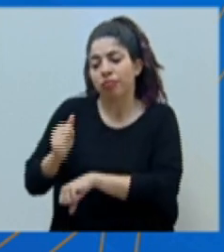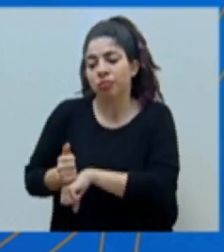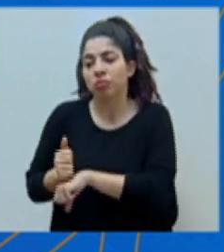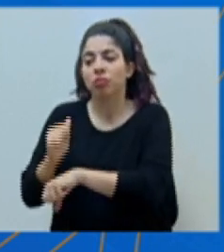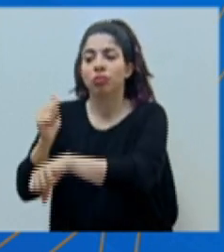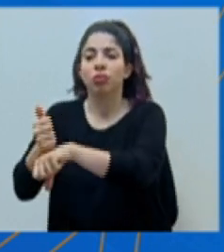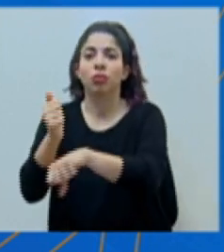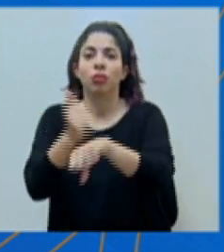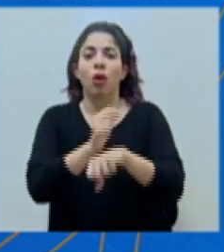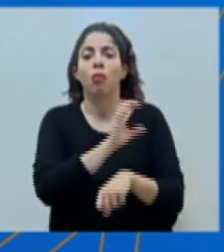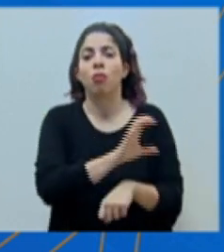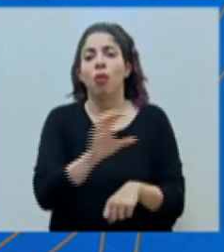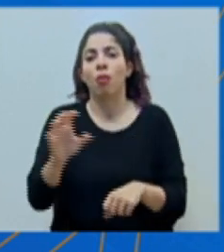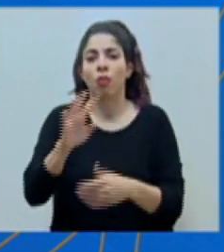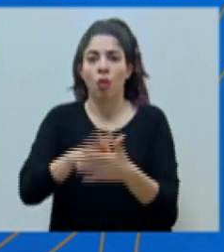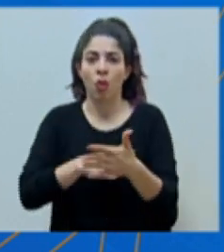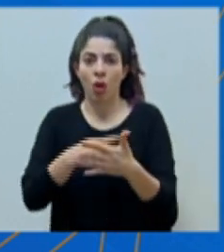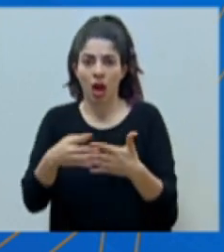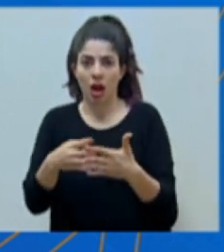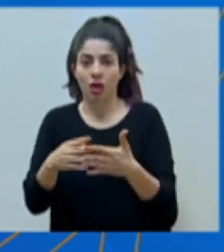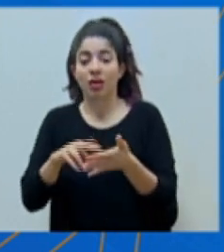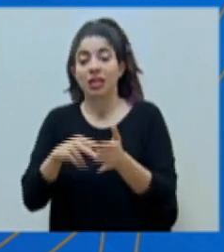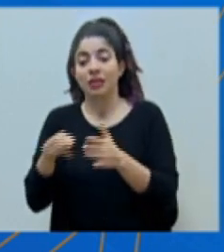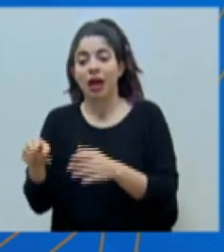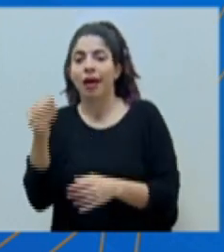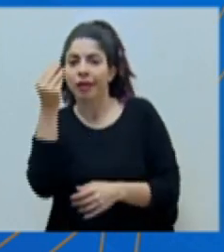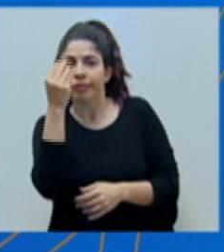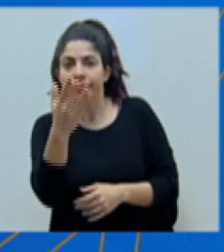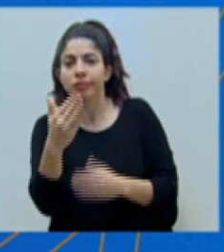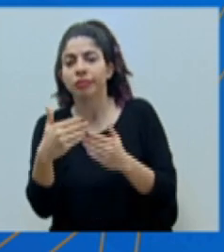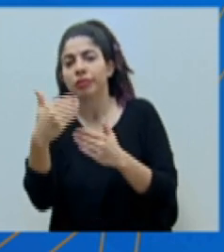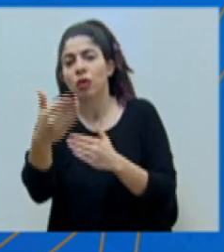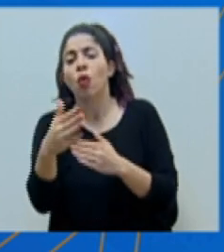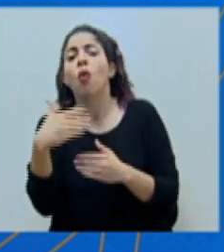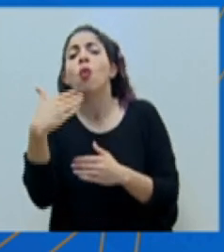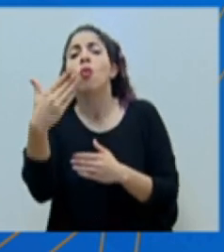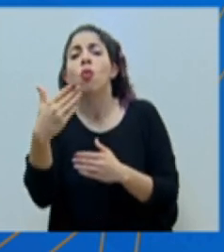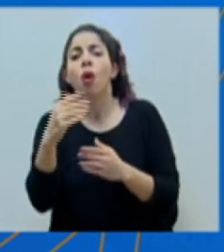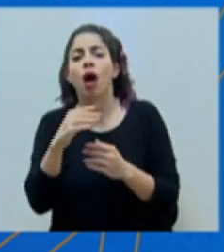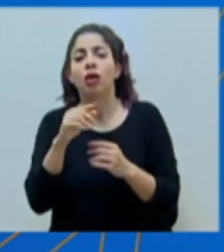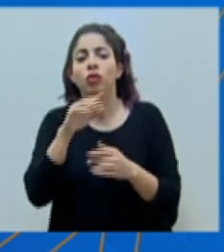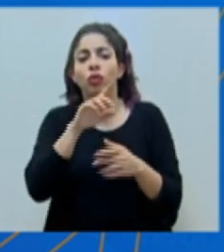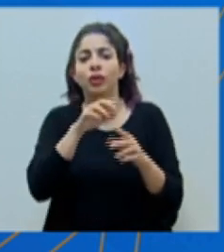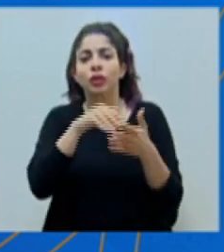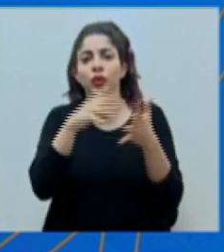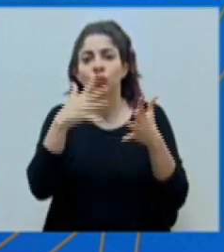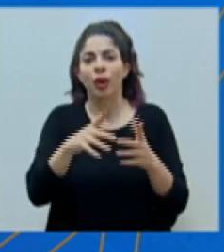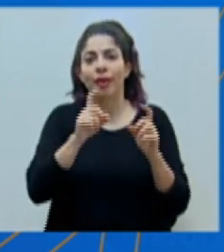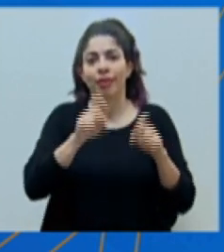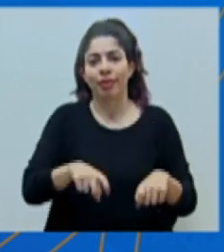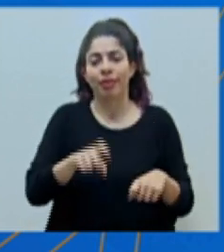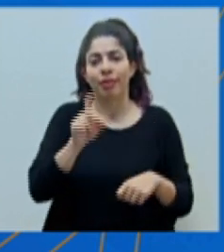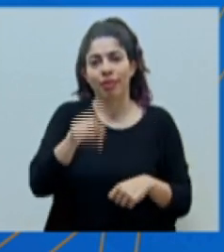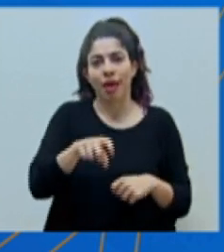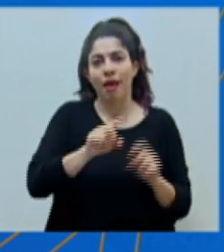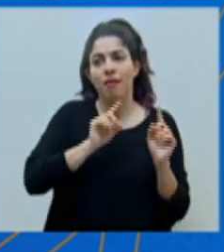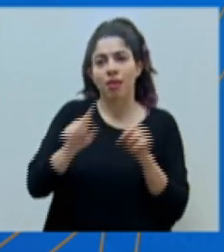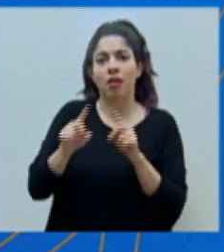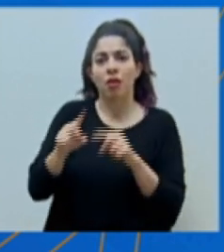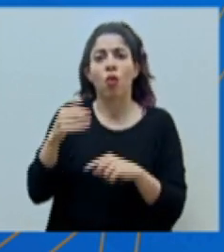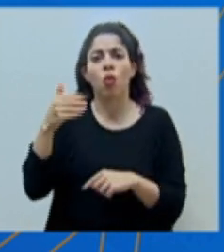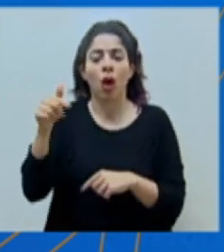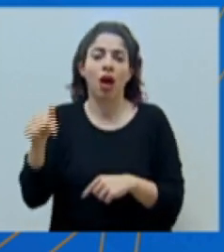horario y cuándo le tocará ir a cada estudiante en el momento y los días que deberá asistir al centro